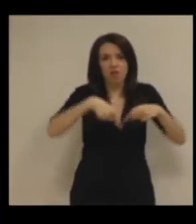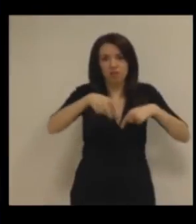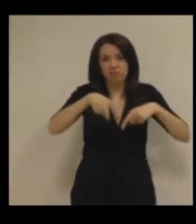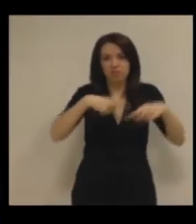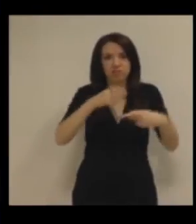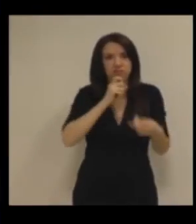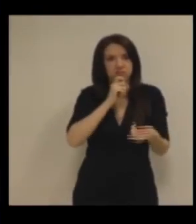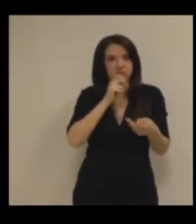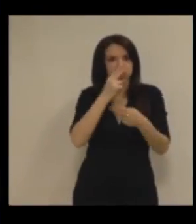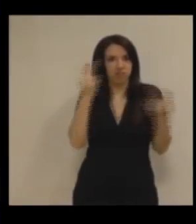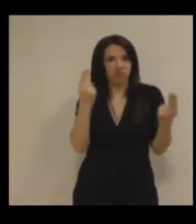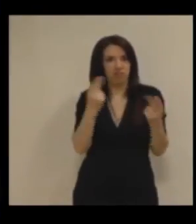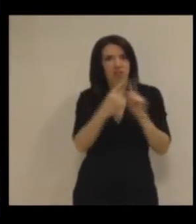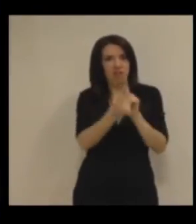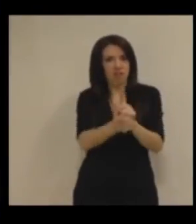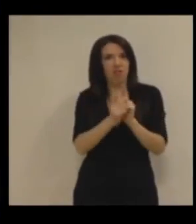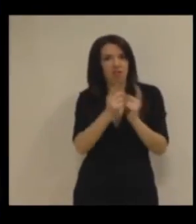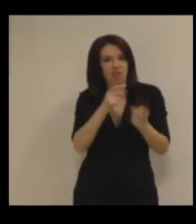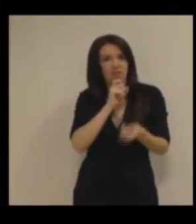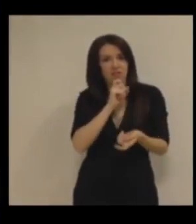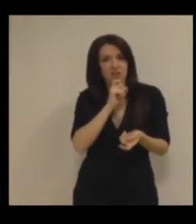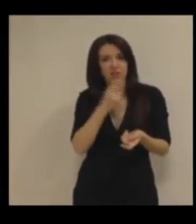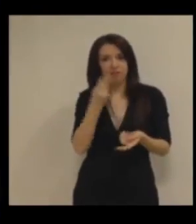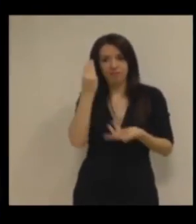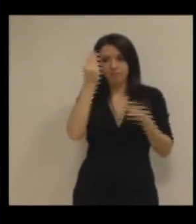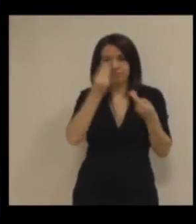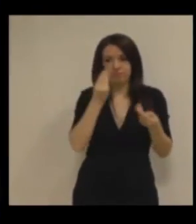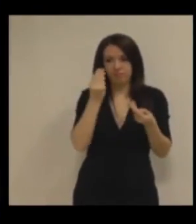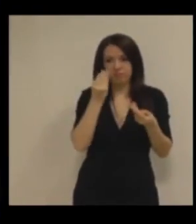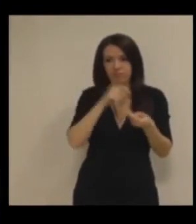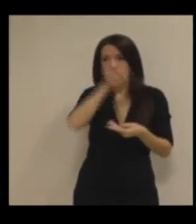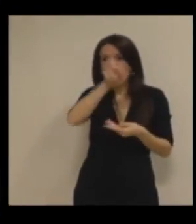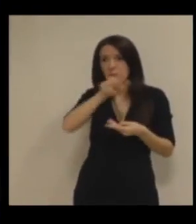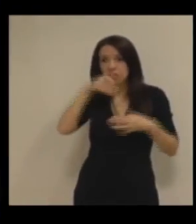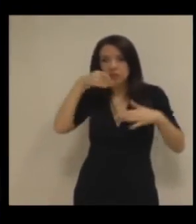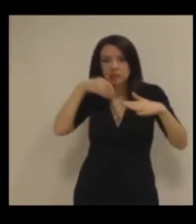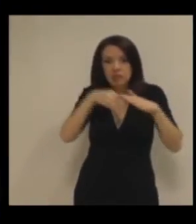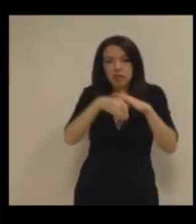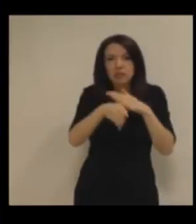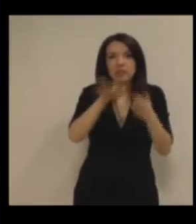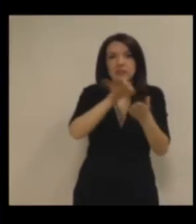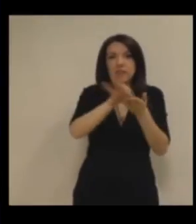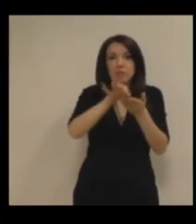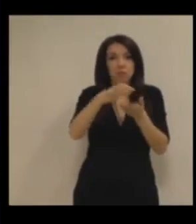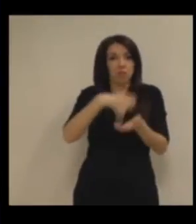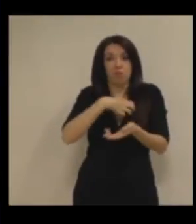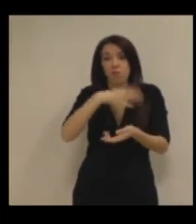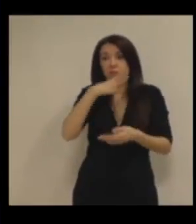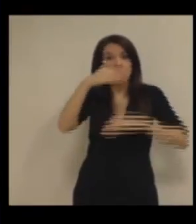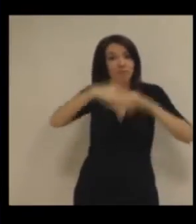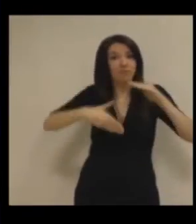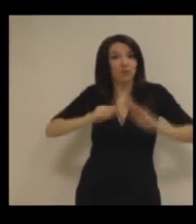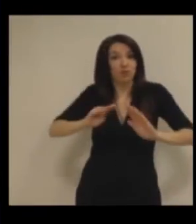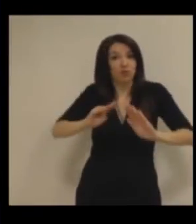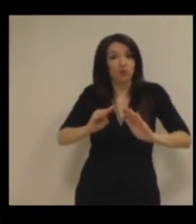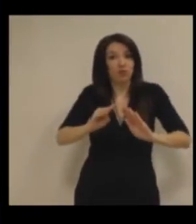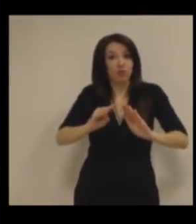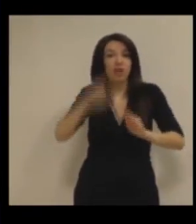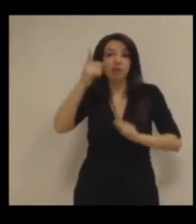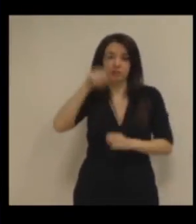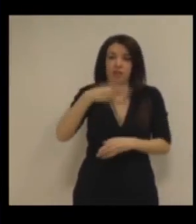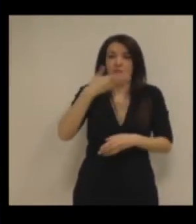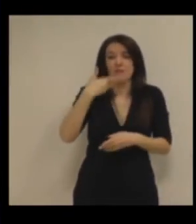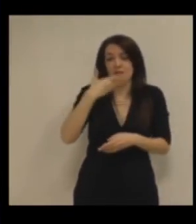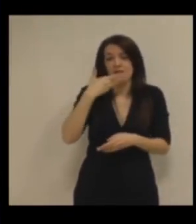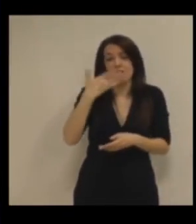lleva a plantearnos que muchas personas no pueden acceder a esos servicios por ese tipo de limitaciones y por el conocido